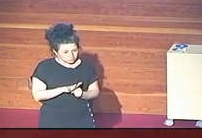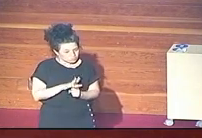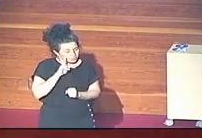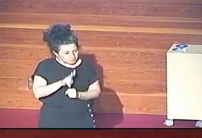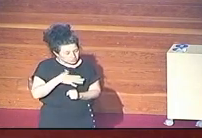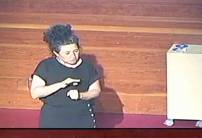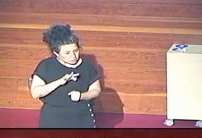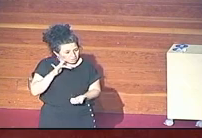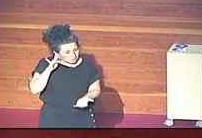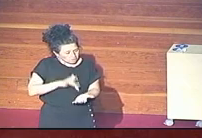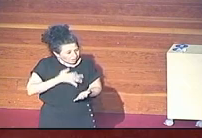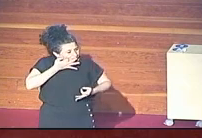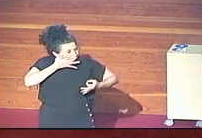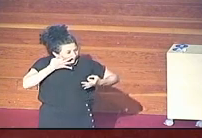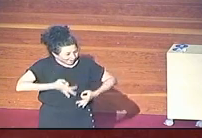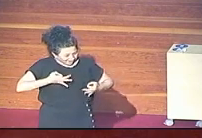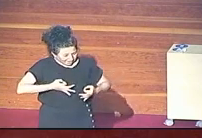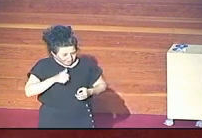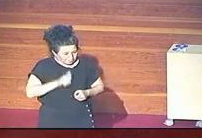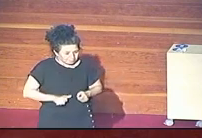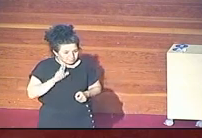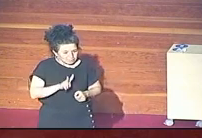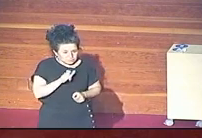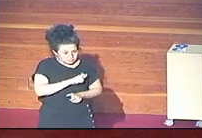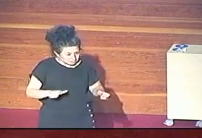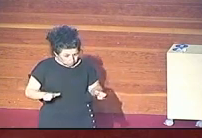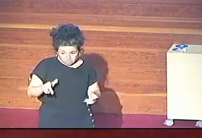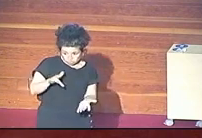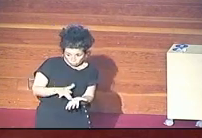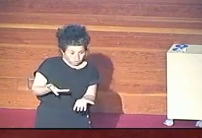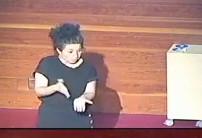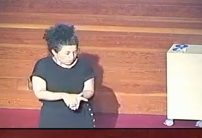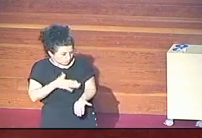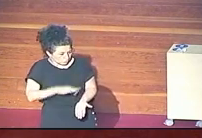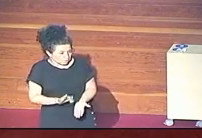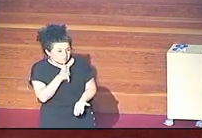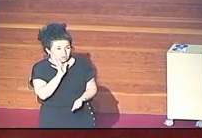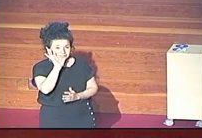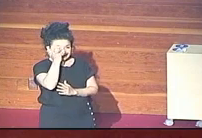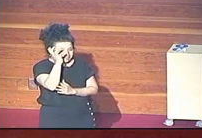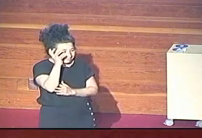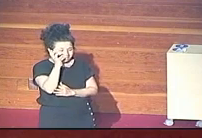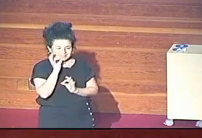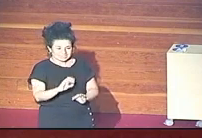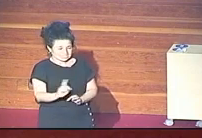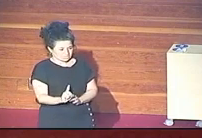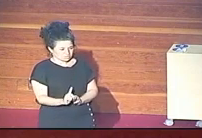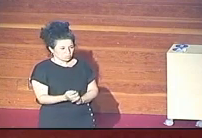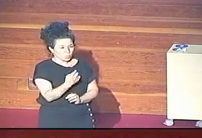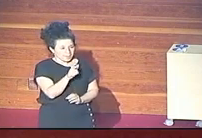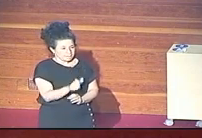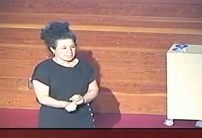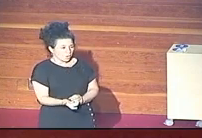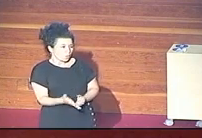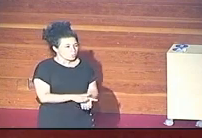estábamos viendo personas a nuestro alrededor que les pasaba pero con el cambio climático no es así asociar una muerte a cambio climático